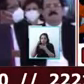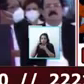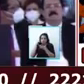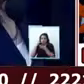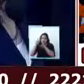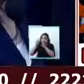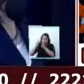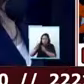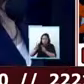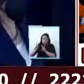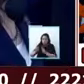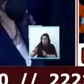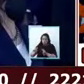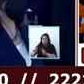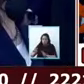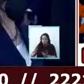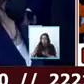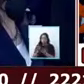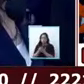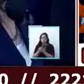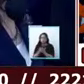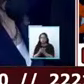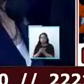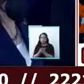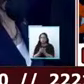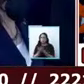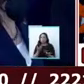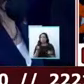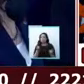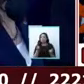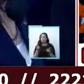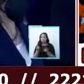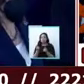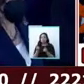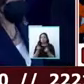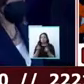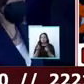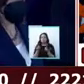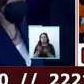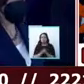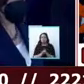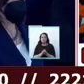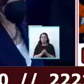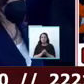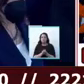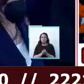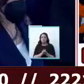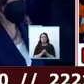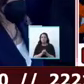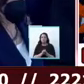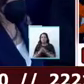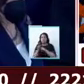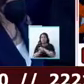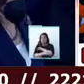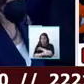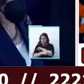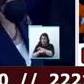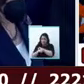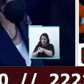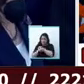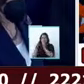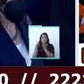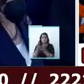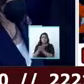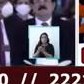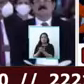Y muchas cosas que se están haciendo, muchas alianzas estratégicas con gobiernos amigos. Me parece que hay que esperar un tiempo, hay que darle, porque no